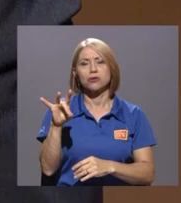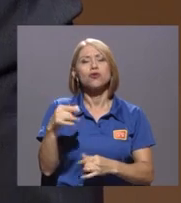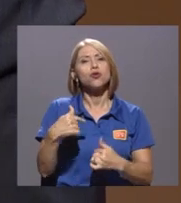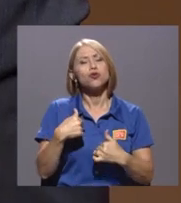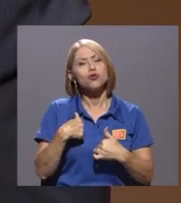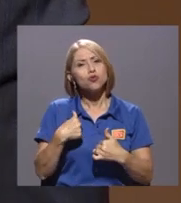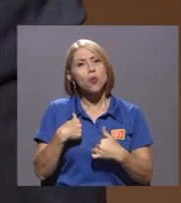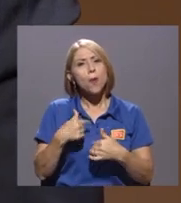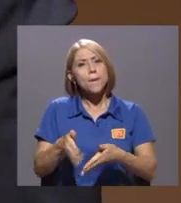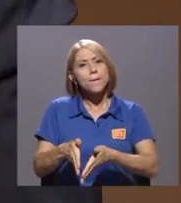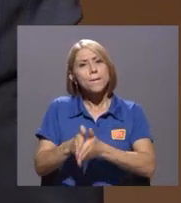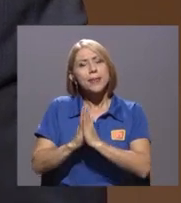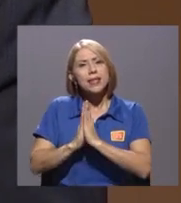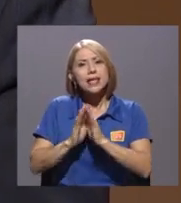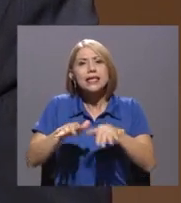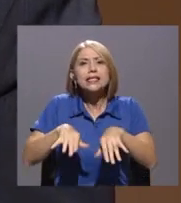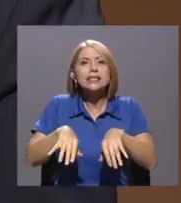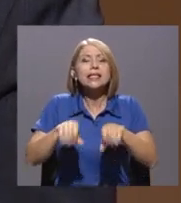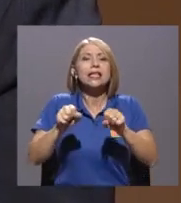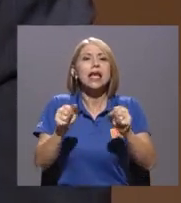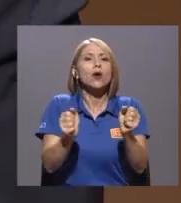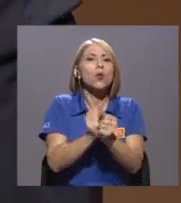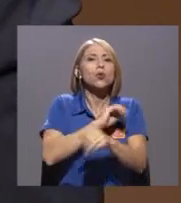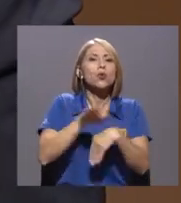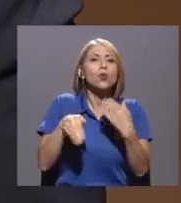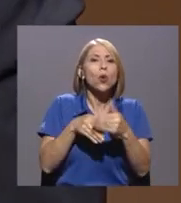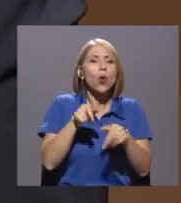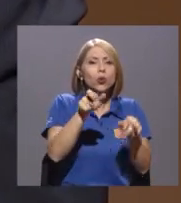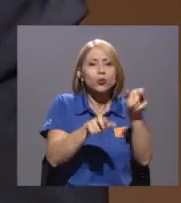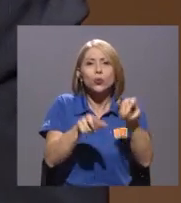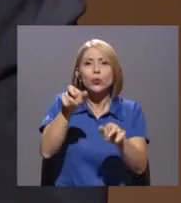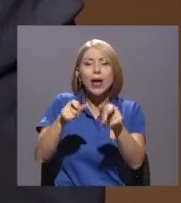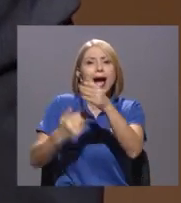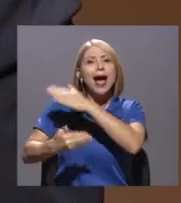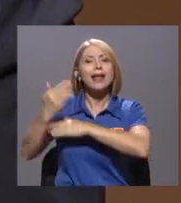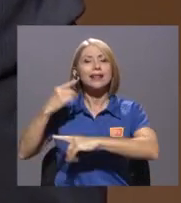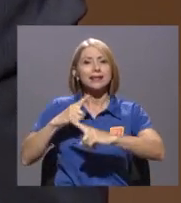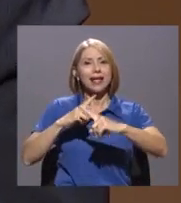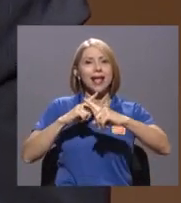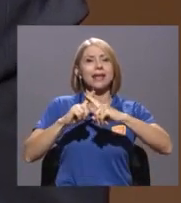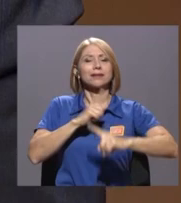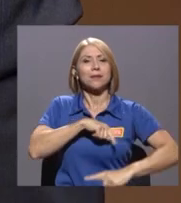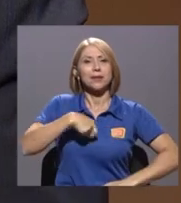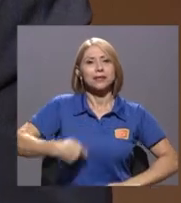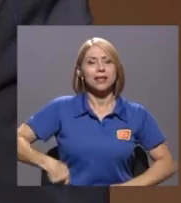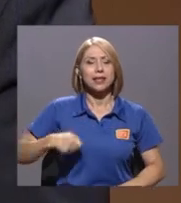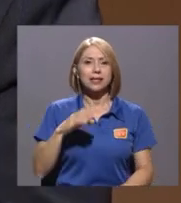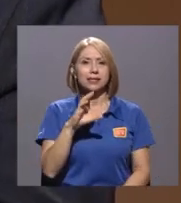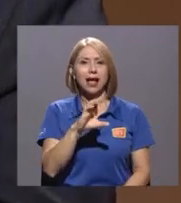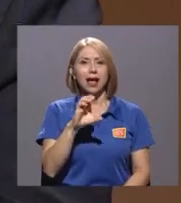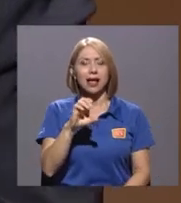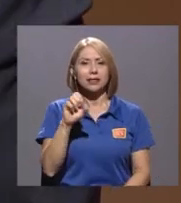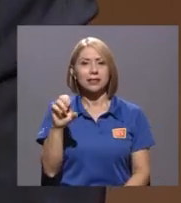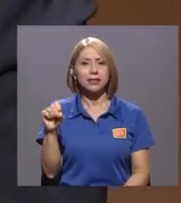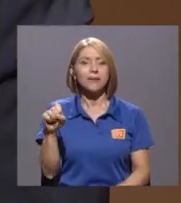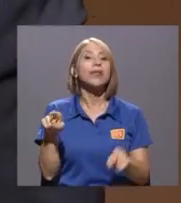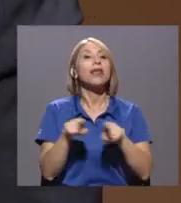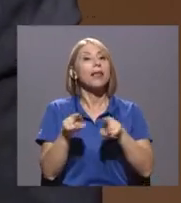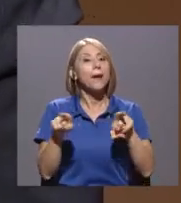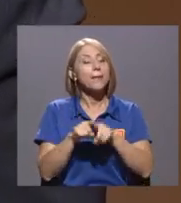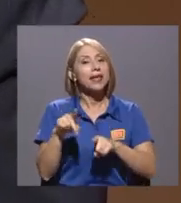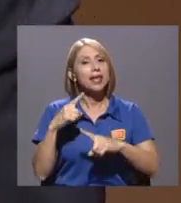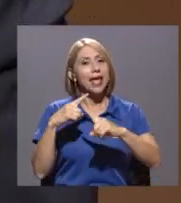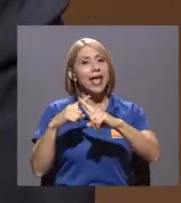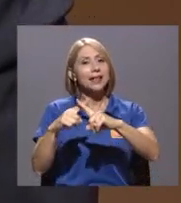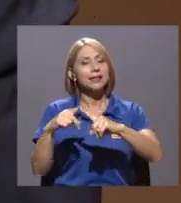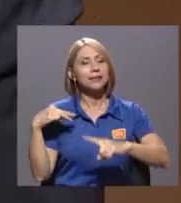pero una cita con todos los que habían sido expresidentes de la caja costarricense del seguro social también con los ex ministros de salud